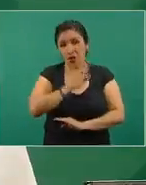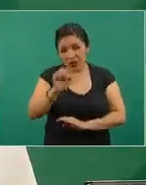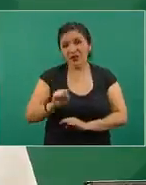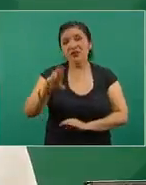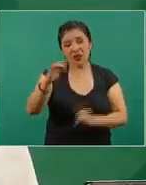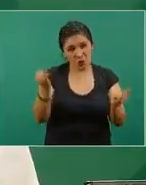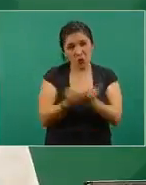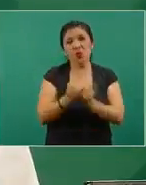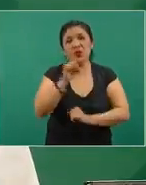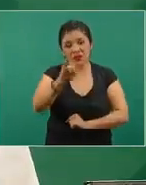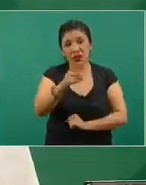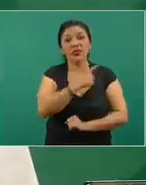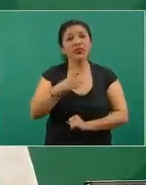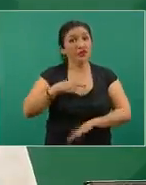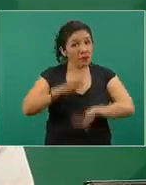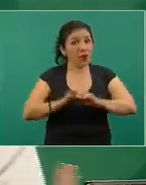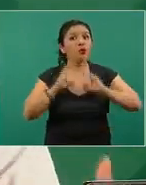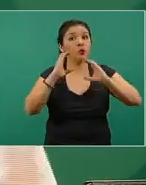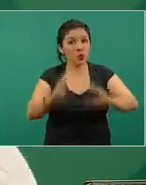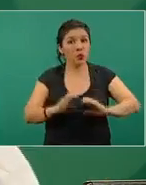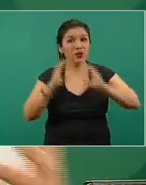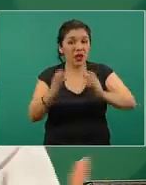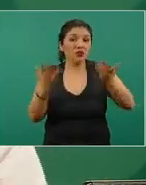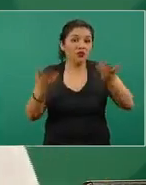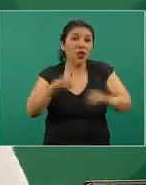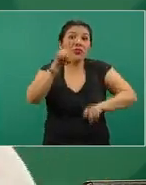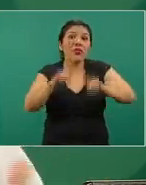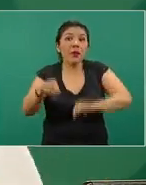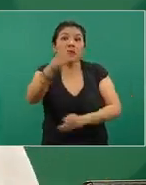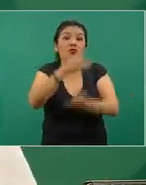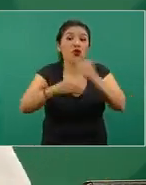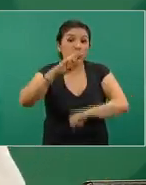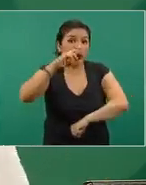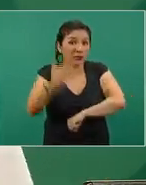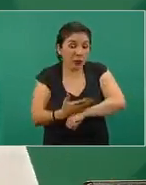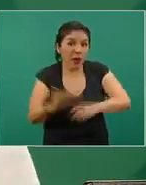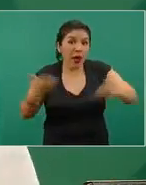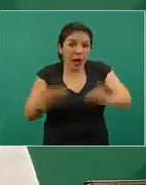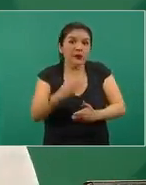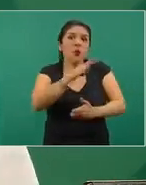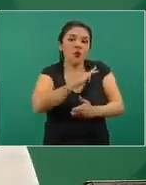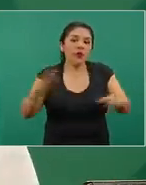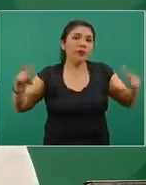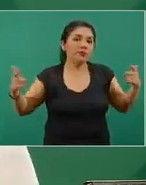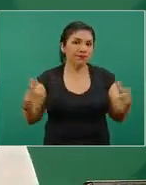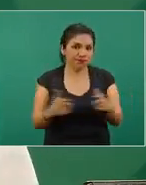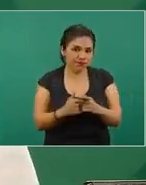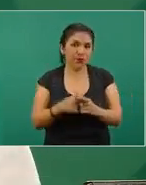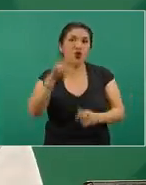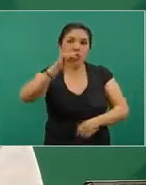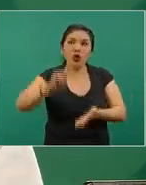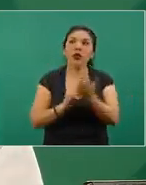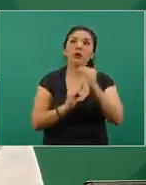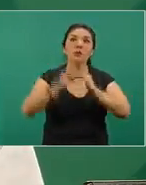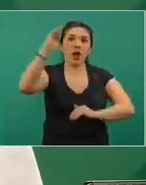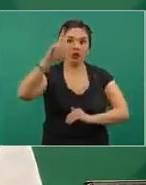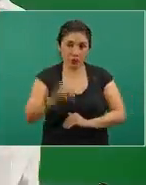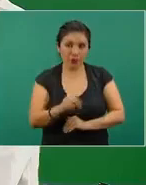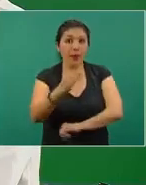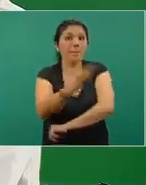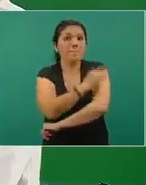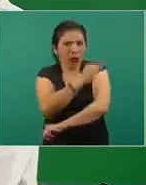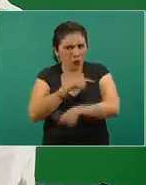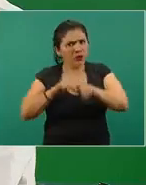que puede haberlo, hay que tener mucho cuidado y depende de todas y de todos lograr que esto no ocurra. La